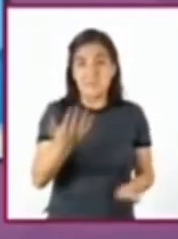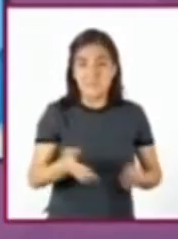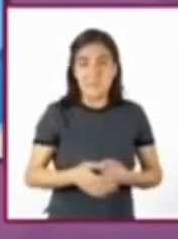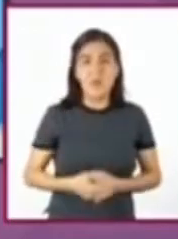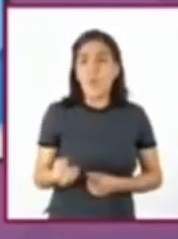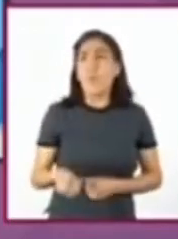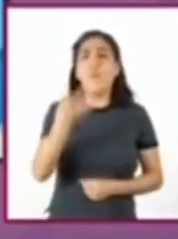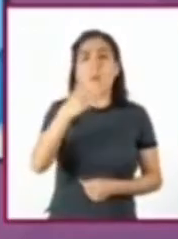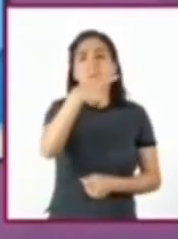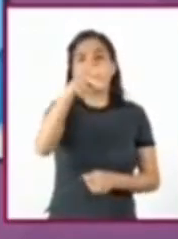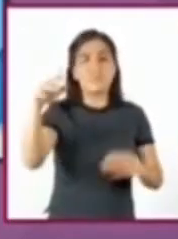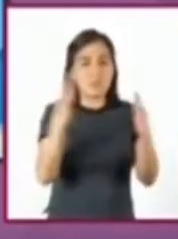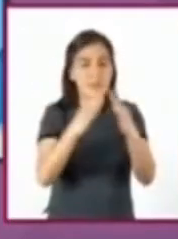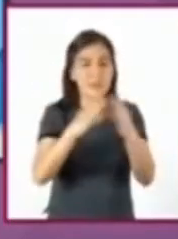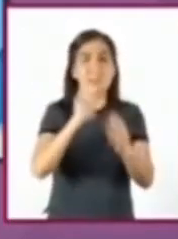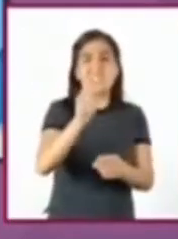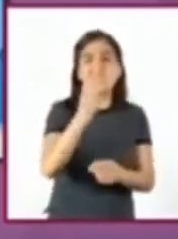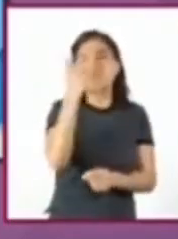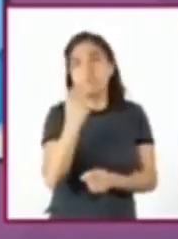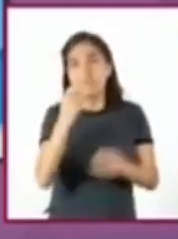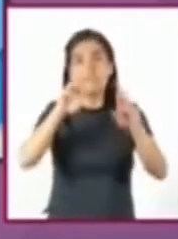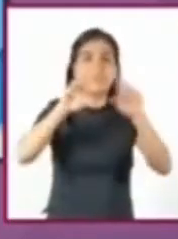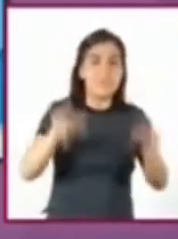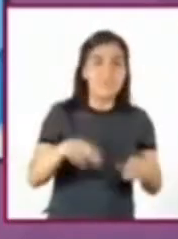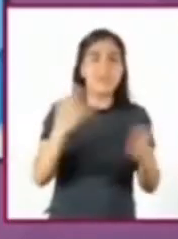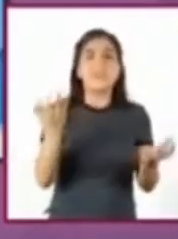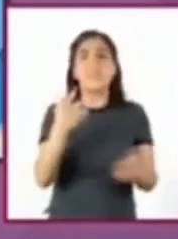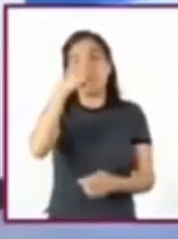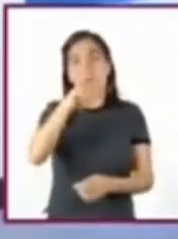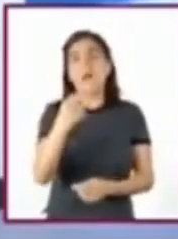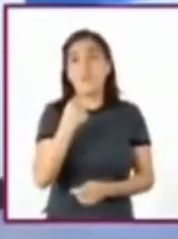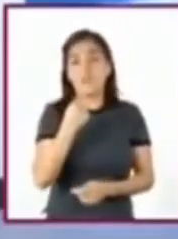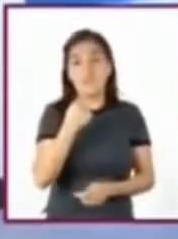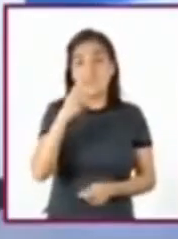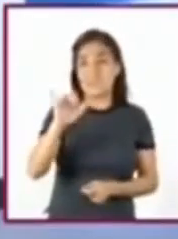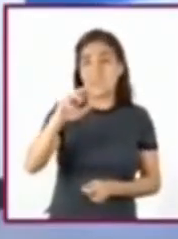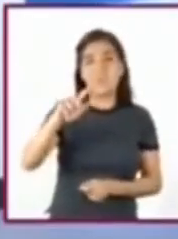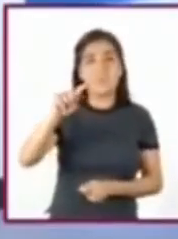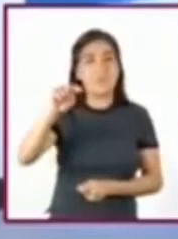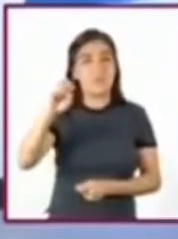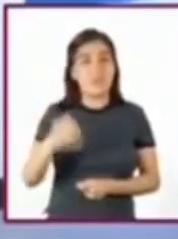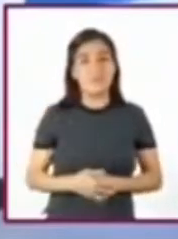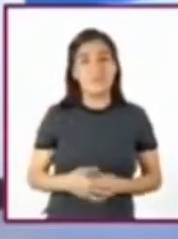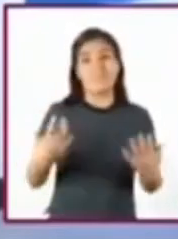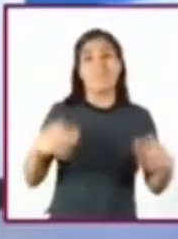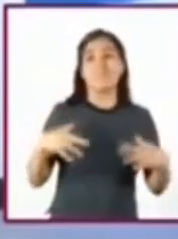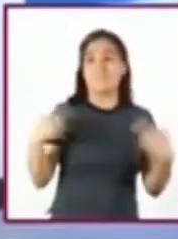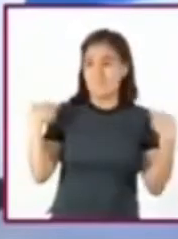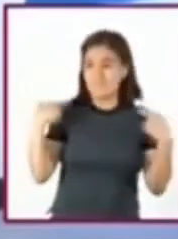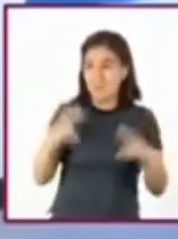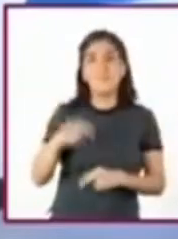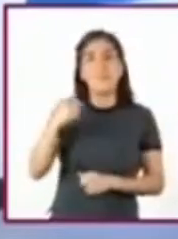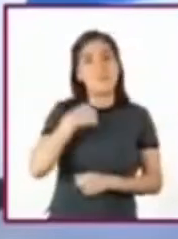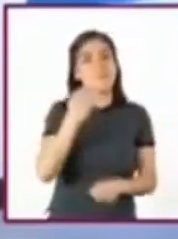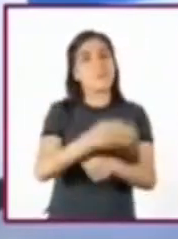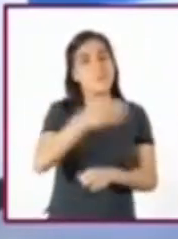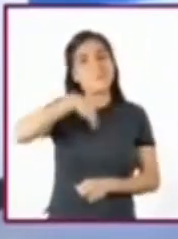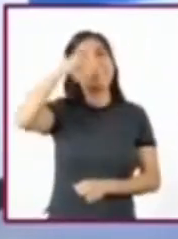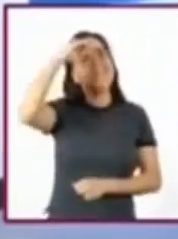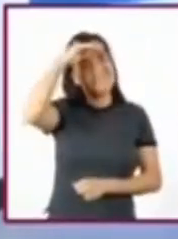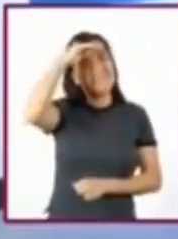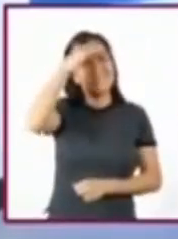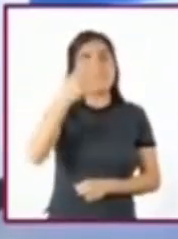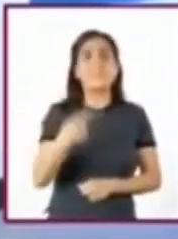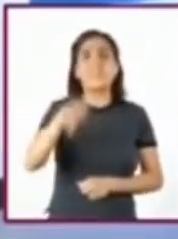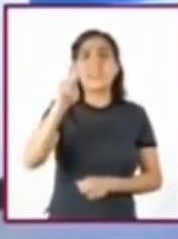aparatos de su casa piensan que utilizan circuitos eléctricos para funcionar? Vaya, maestra, ahora sí me puso a pensar,